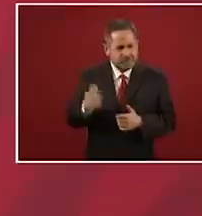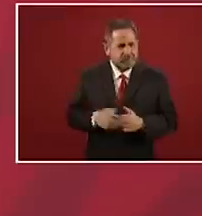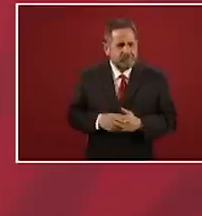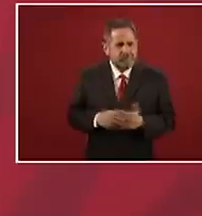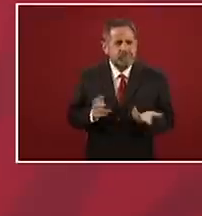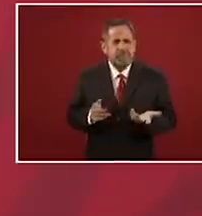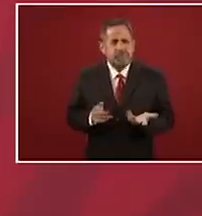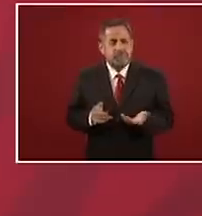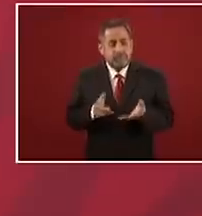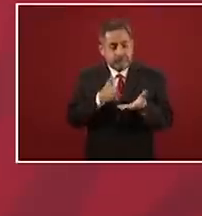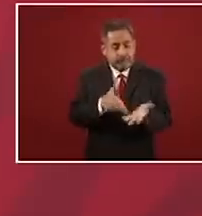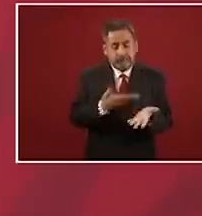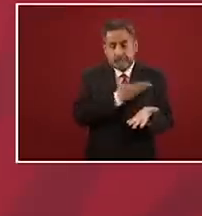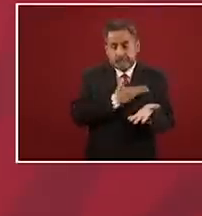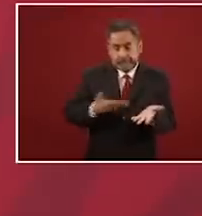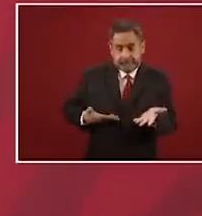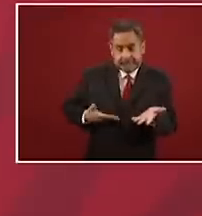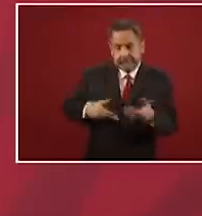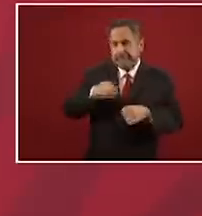y ya siendo presidente electo